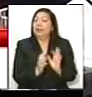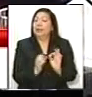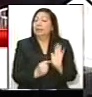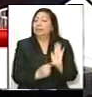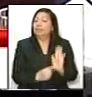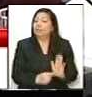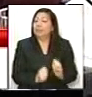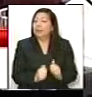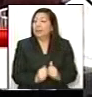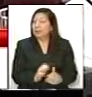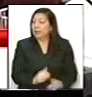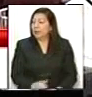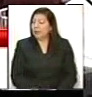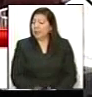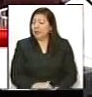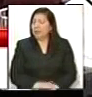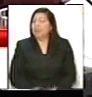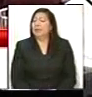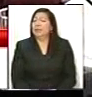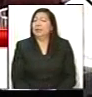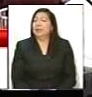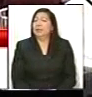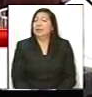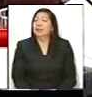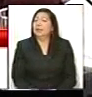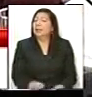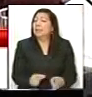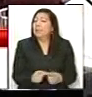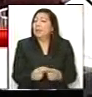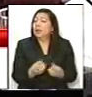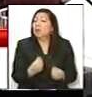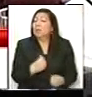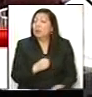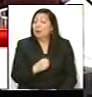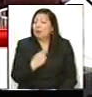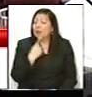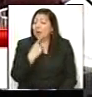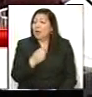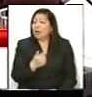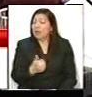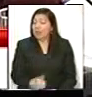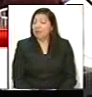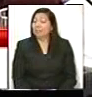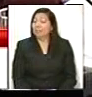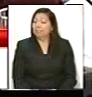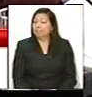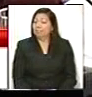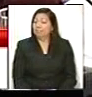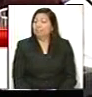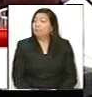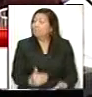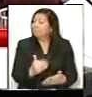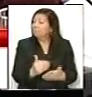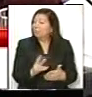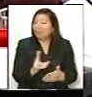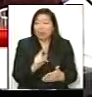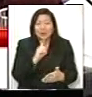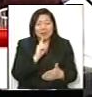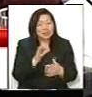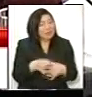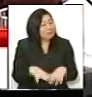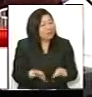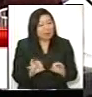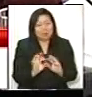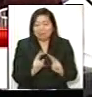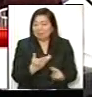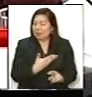presentado colegas congresistas que han hecho uso de la palabra, como yo y otros. Entonces, reivindico el cronograma y no es importante que nos